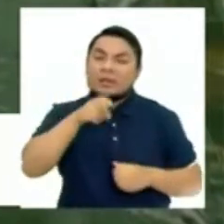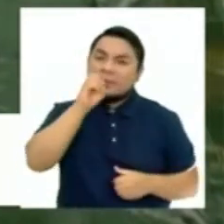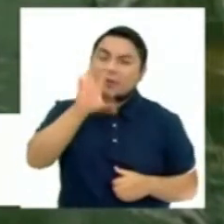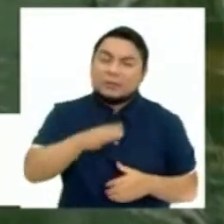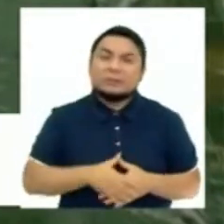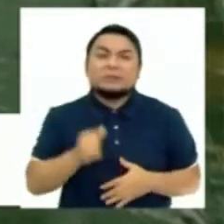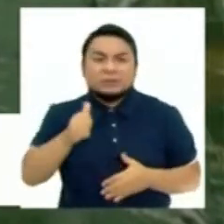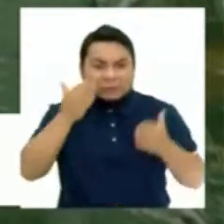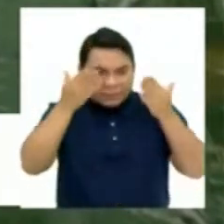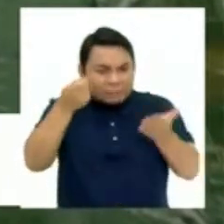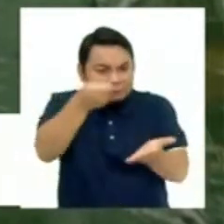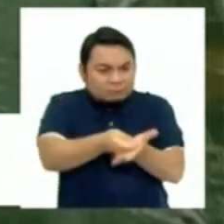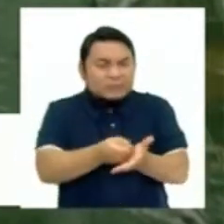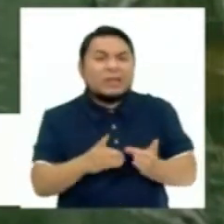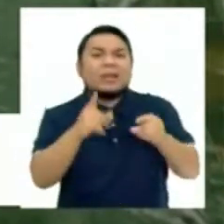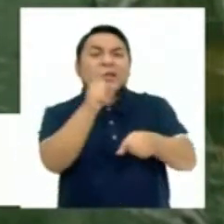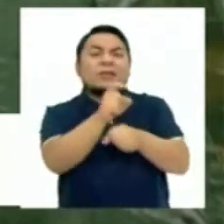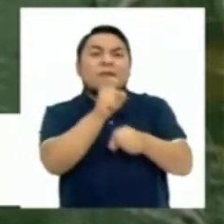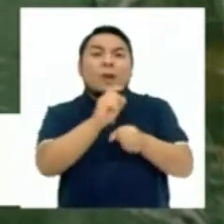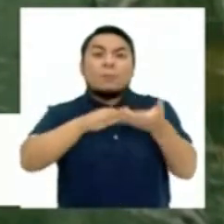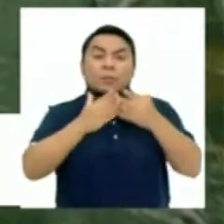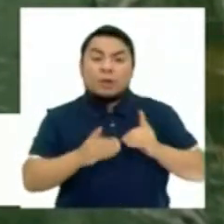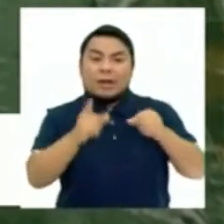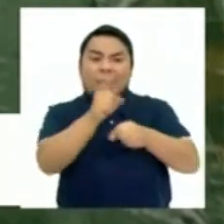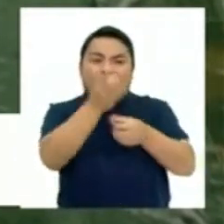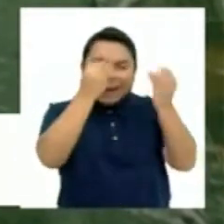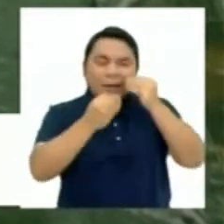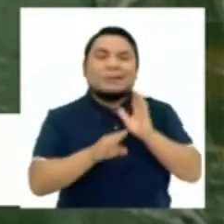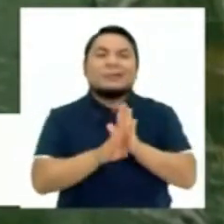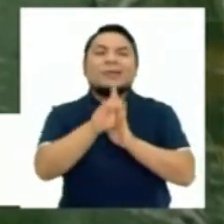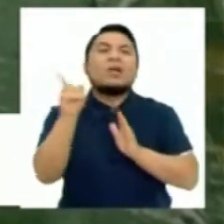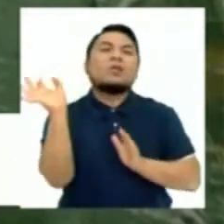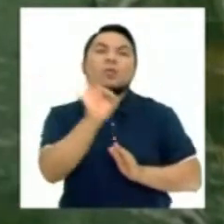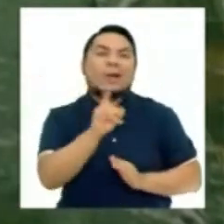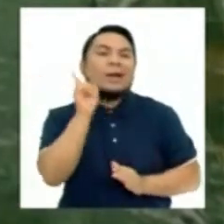invertamos en la educación, porque un pueblo educado jamás será engañado. Muchas gracias.